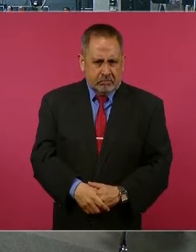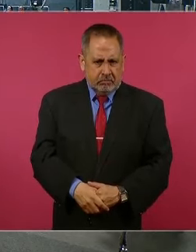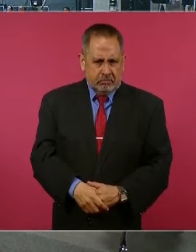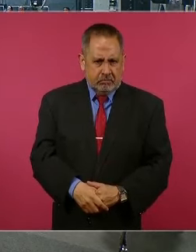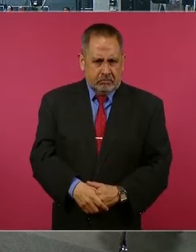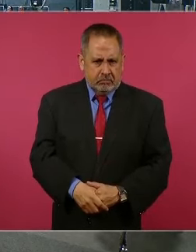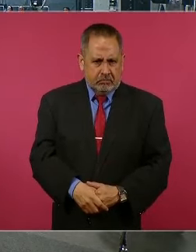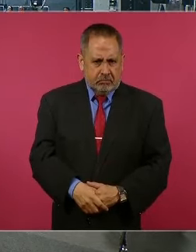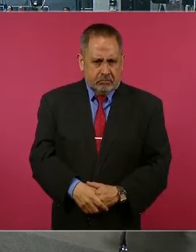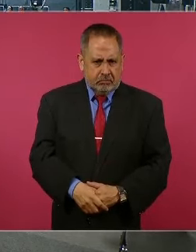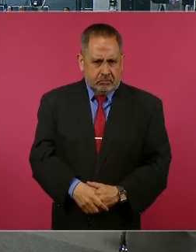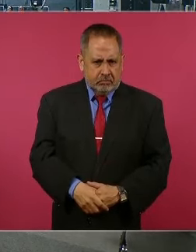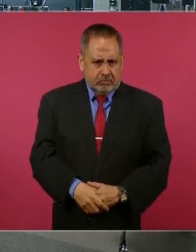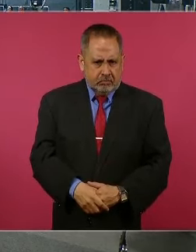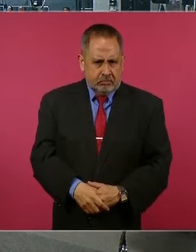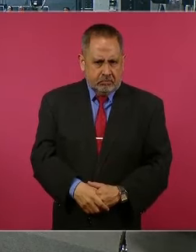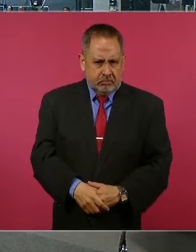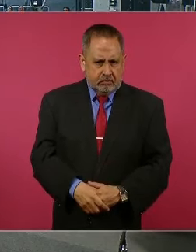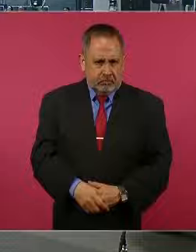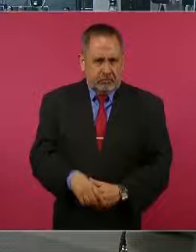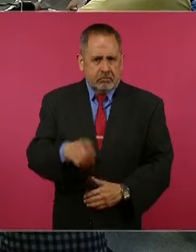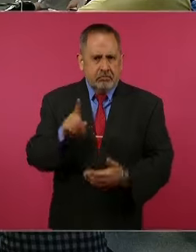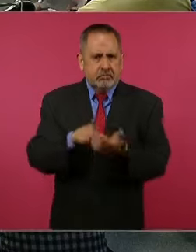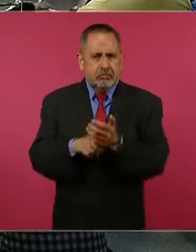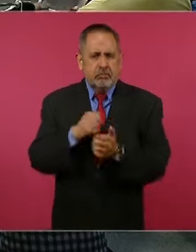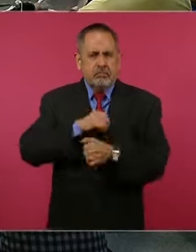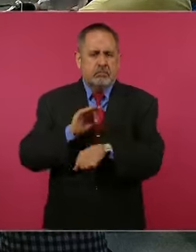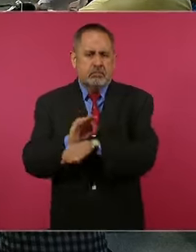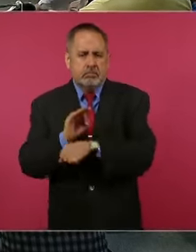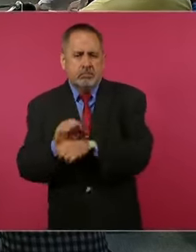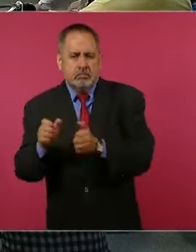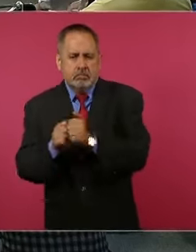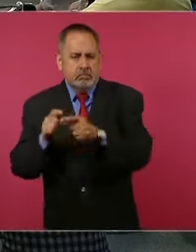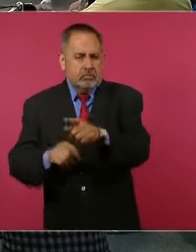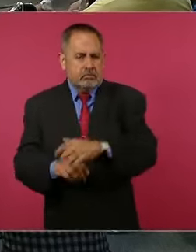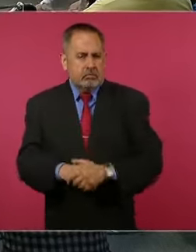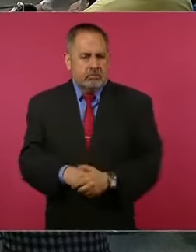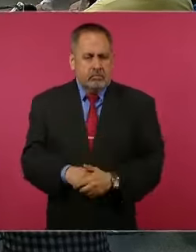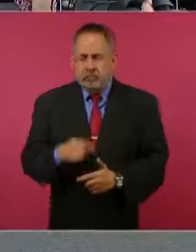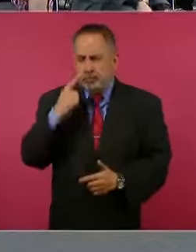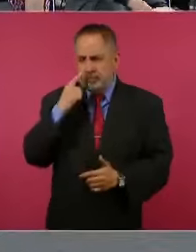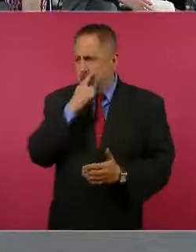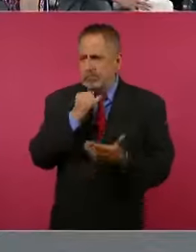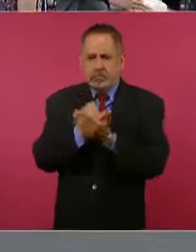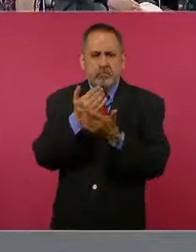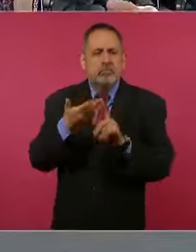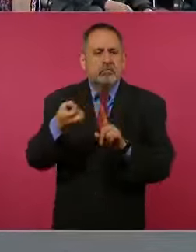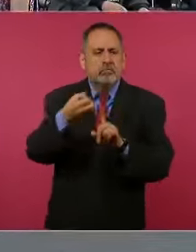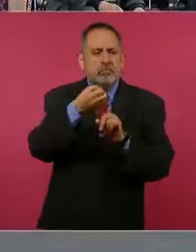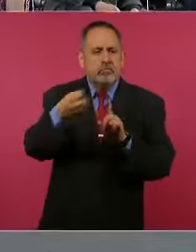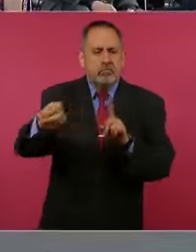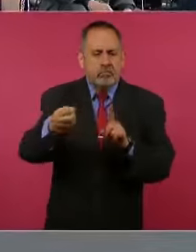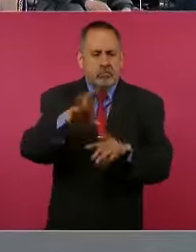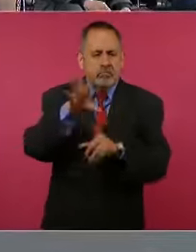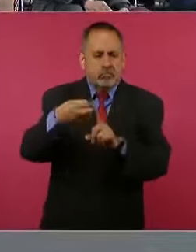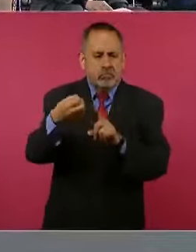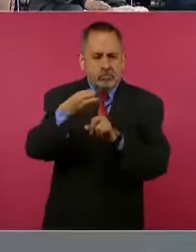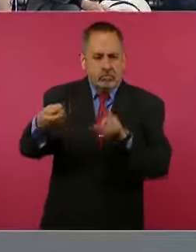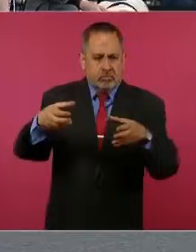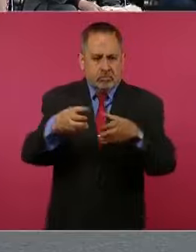Cómo infringe es el regl porque está al lado de usted la democracia es orden orden